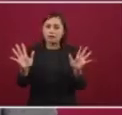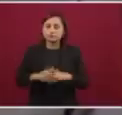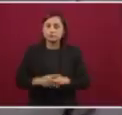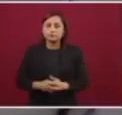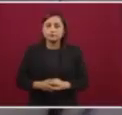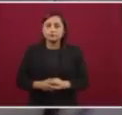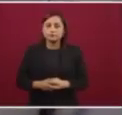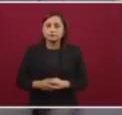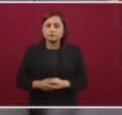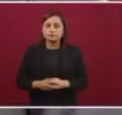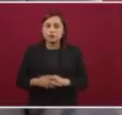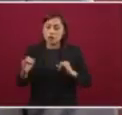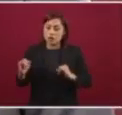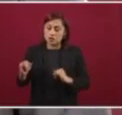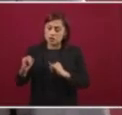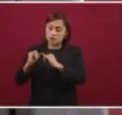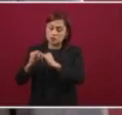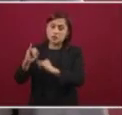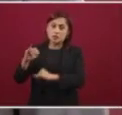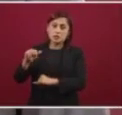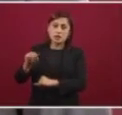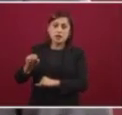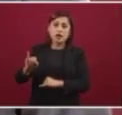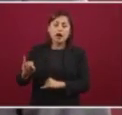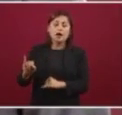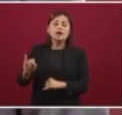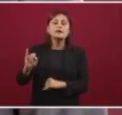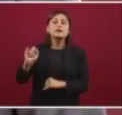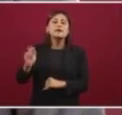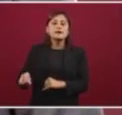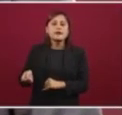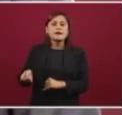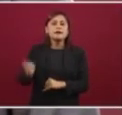¿Para qué el Instituto de la Transparencia? Si no sabemos